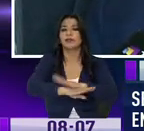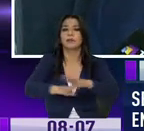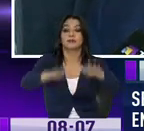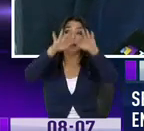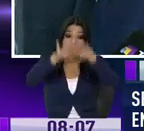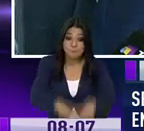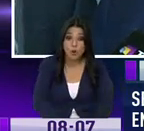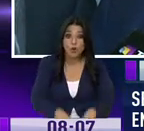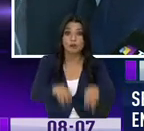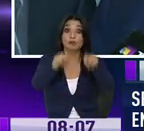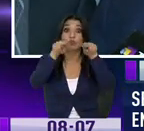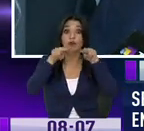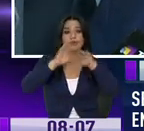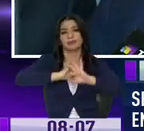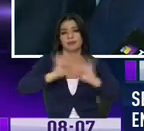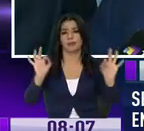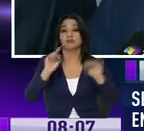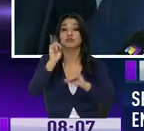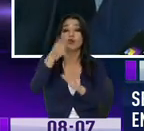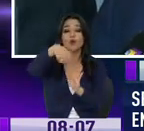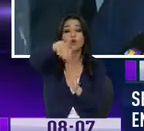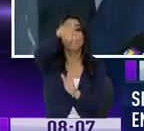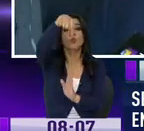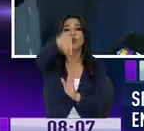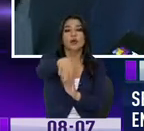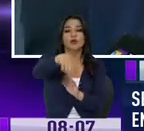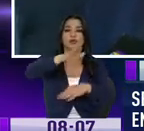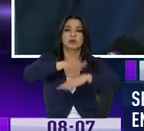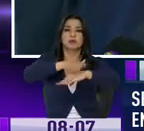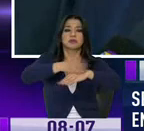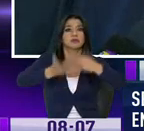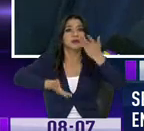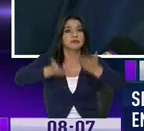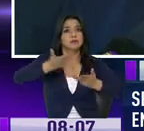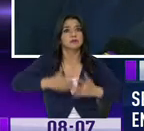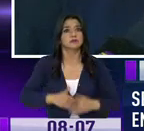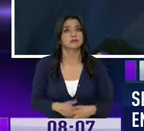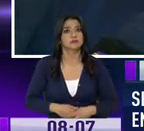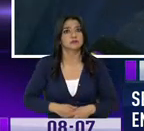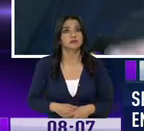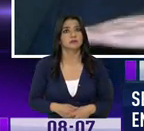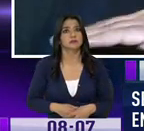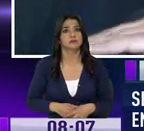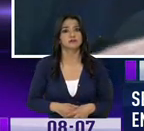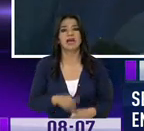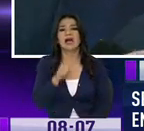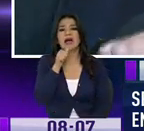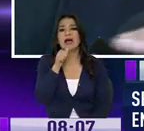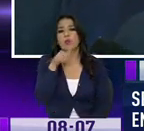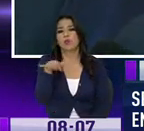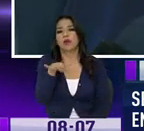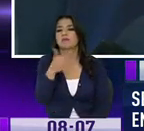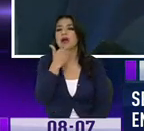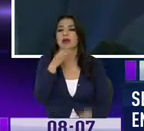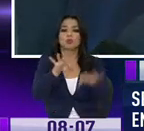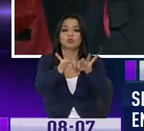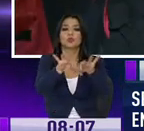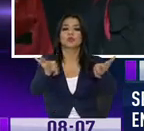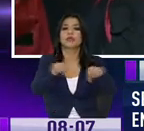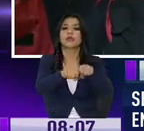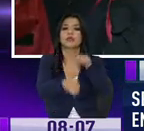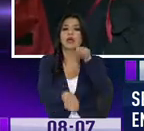un socavamiento, es un hueco. Un hueco producto seguramente por ahí del agua, alguna tubería. Así